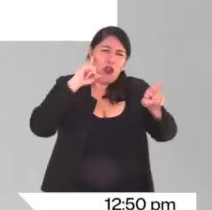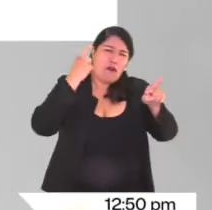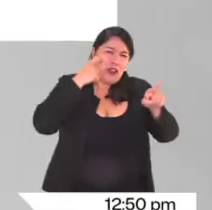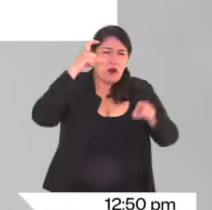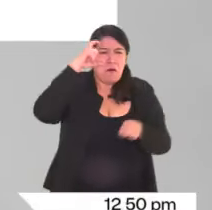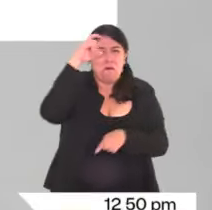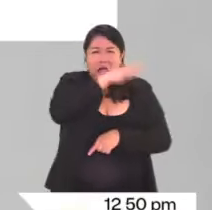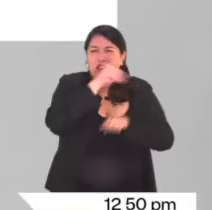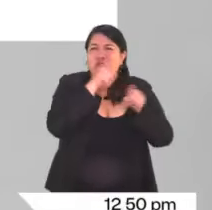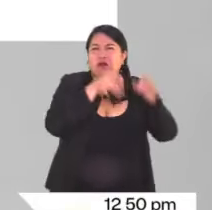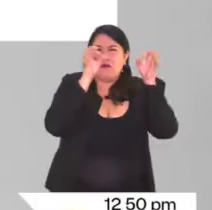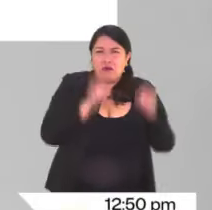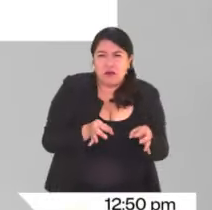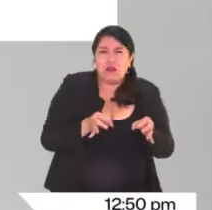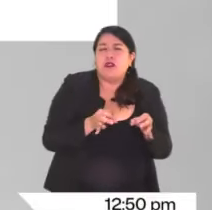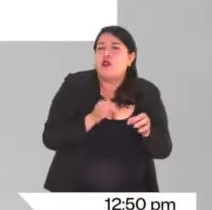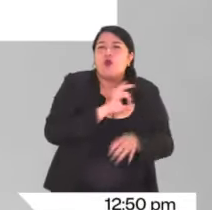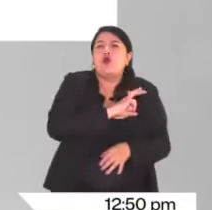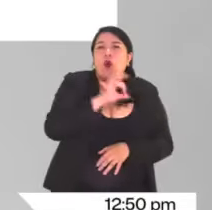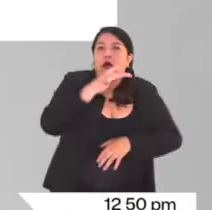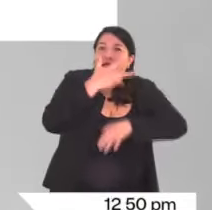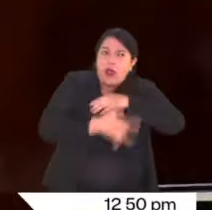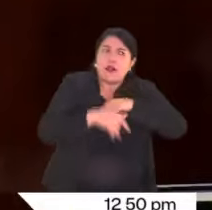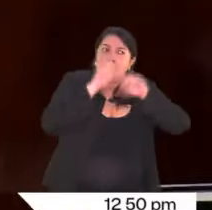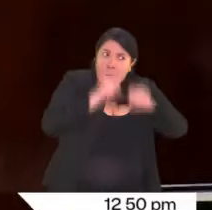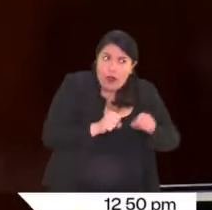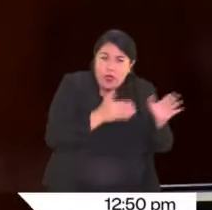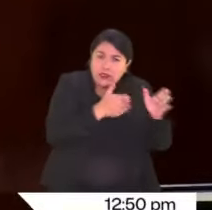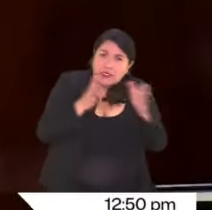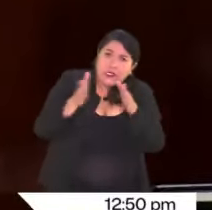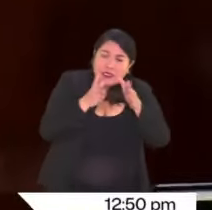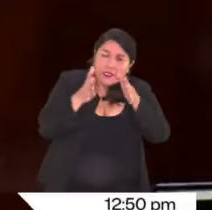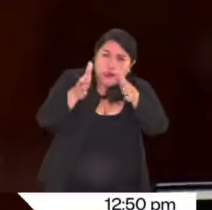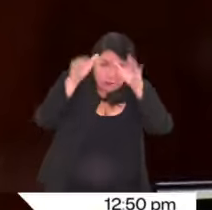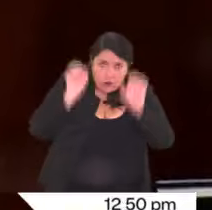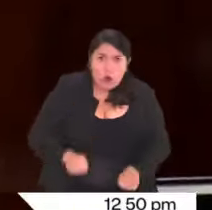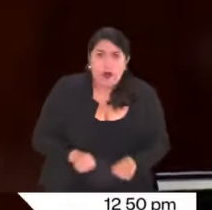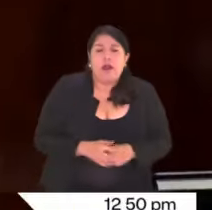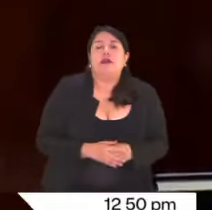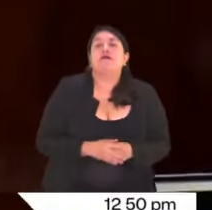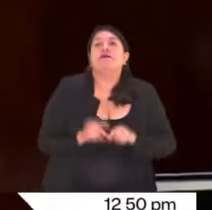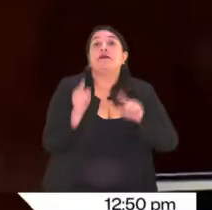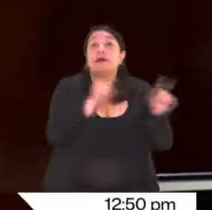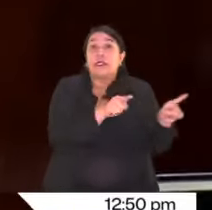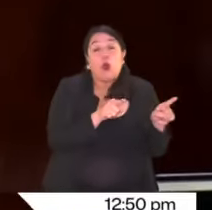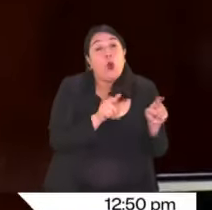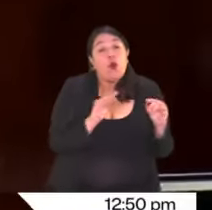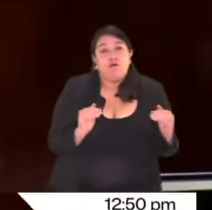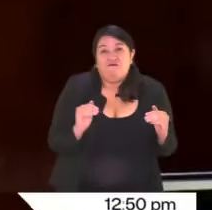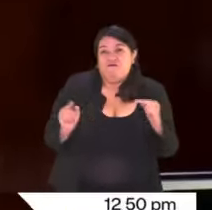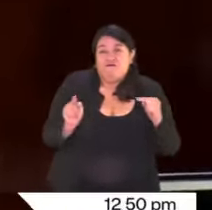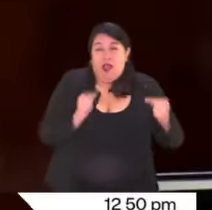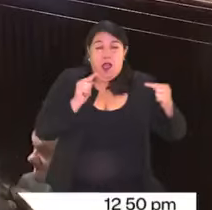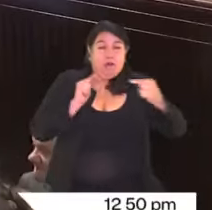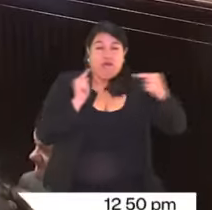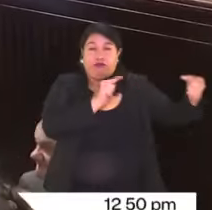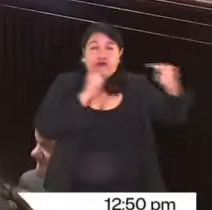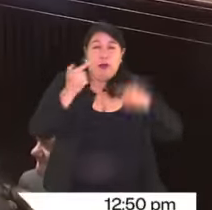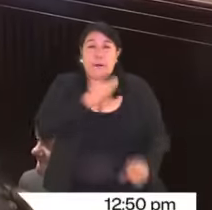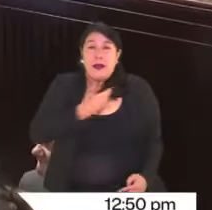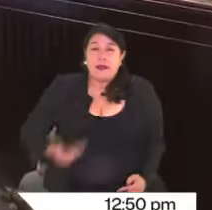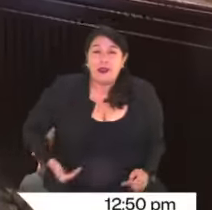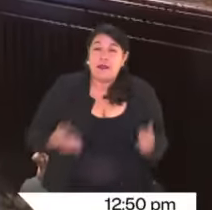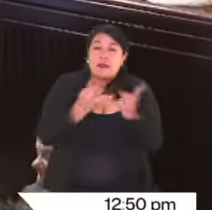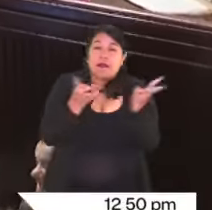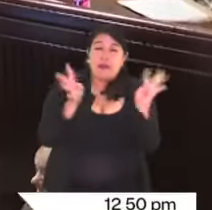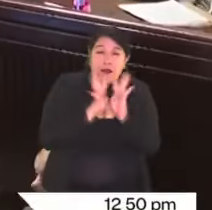sobre insistir en que nunca es tarde para corregir el rumbo pero esta no es la única discusión que ha subido de tono los presidentes de senado y cámara también